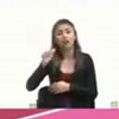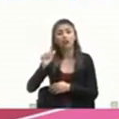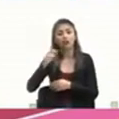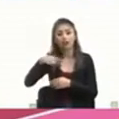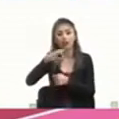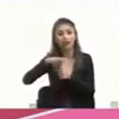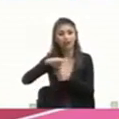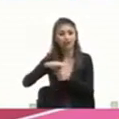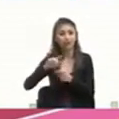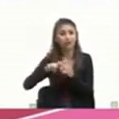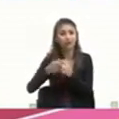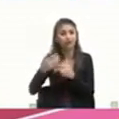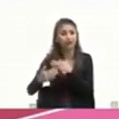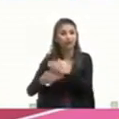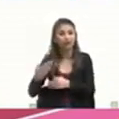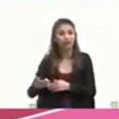Campañas electorales